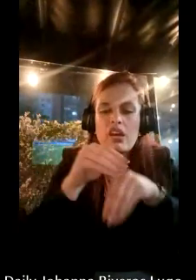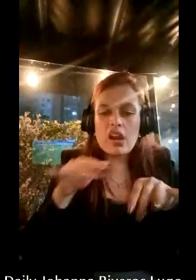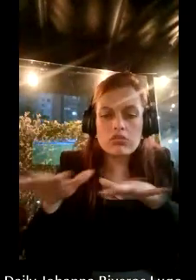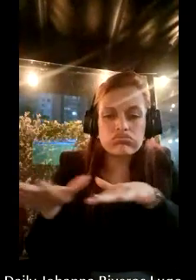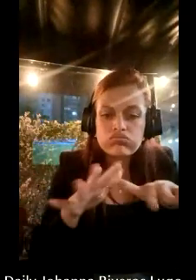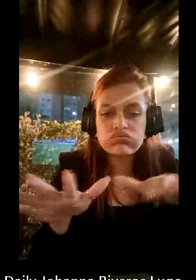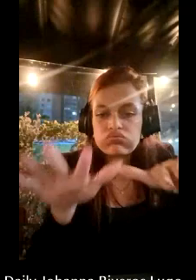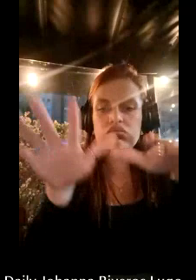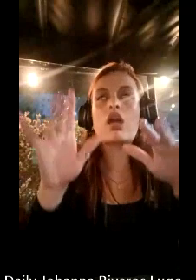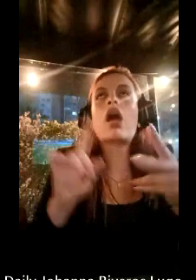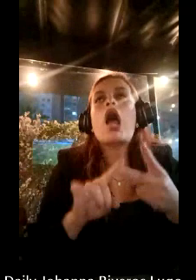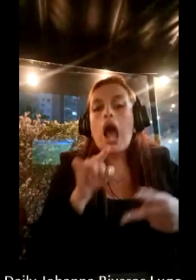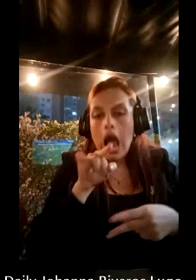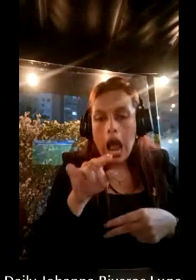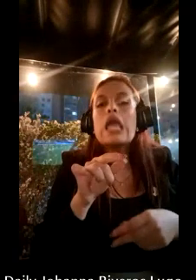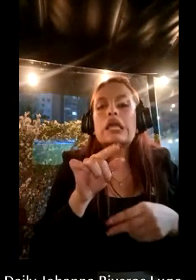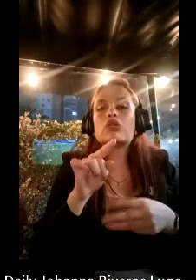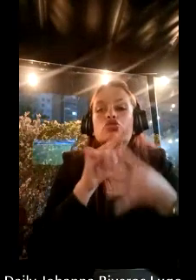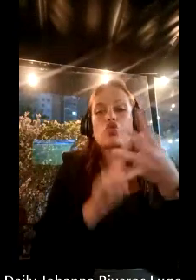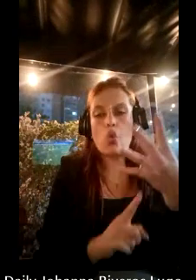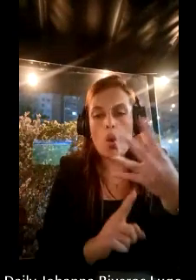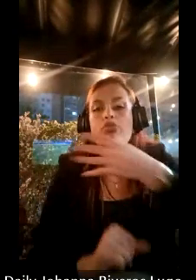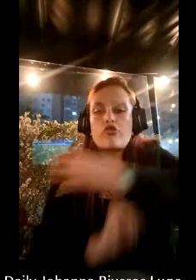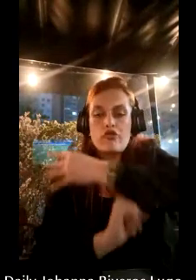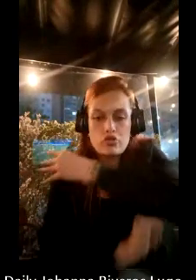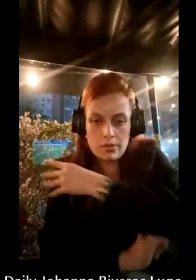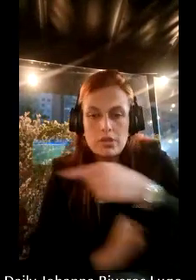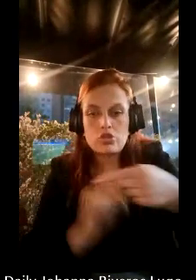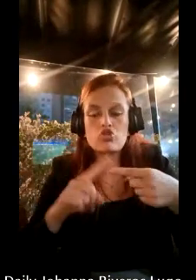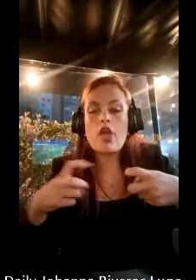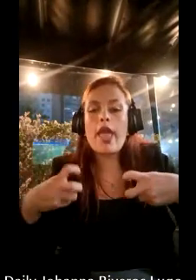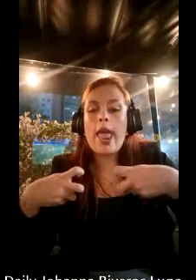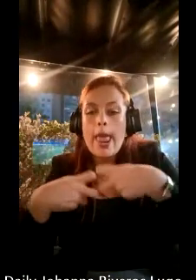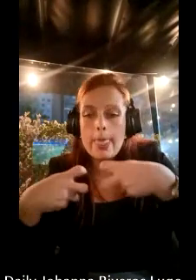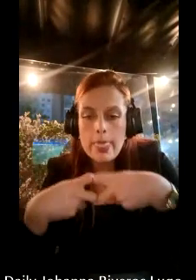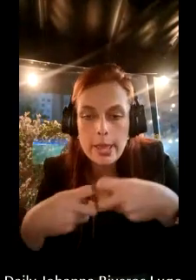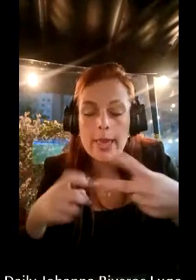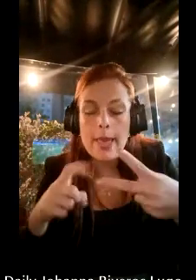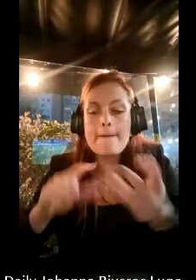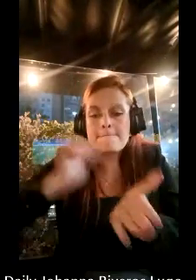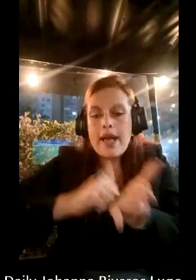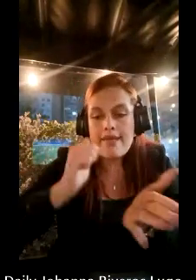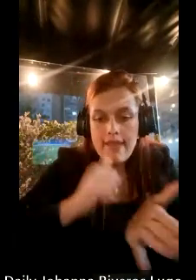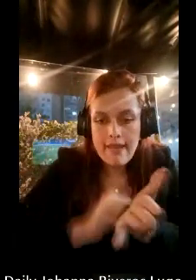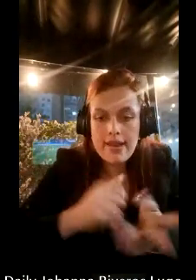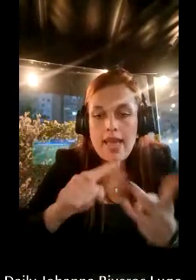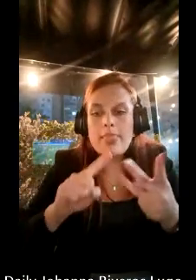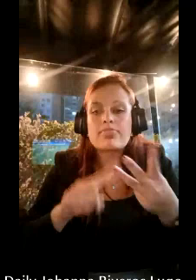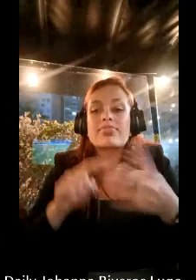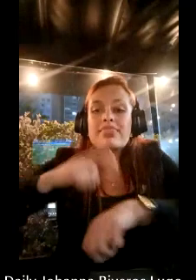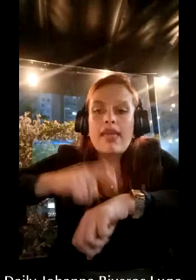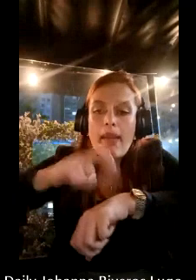cuatro propiedades fundamentales: la energía, la materia, el tiempo y el espacio.